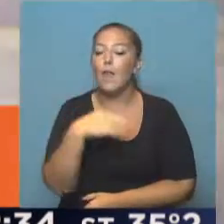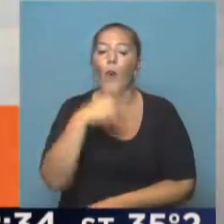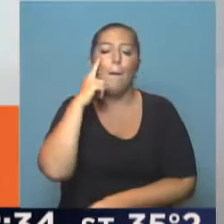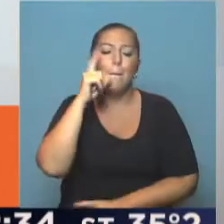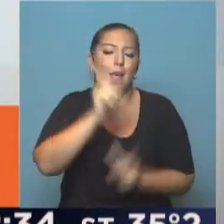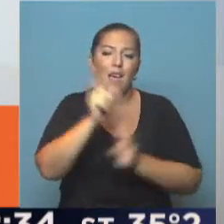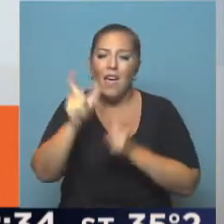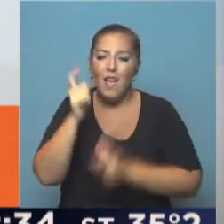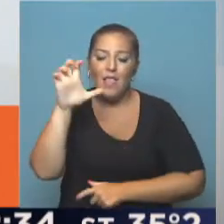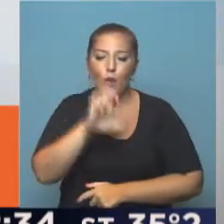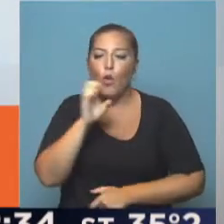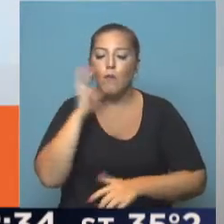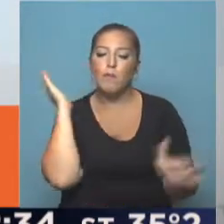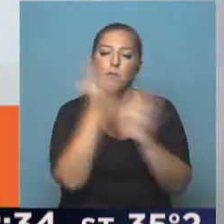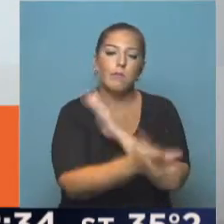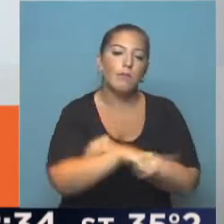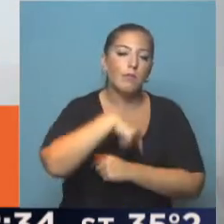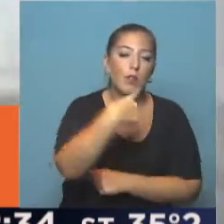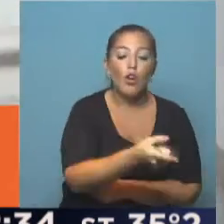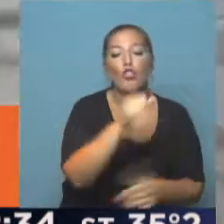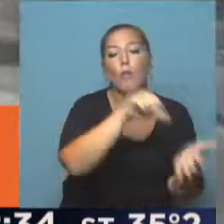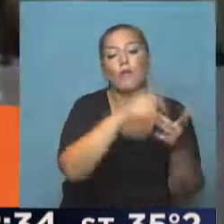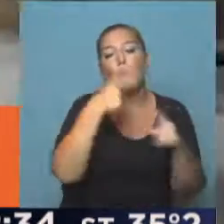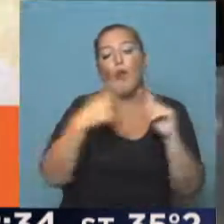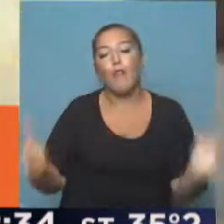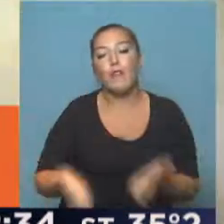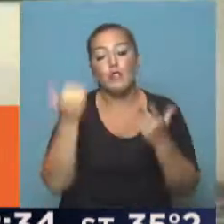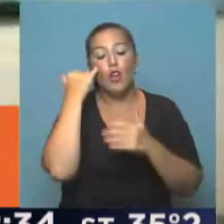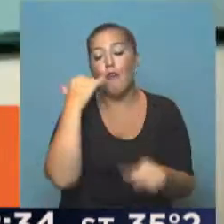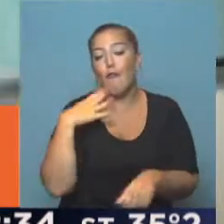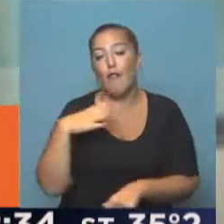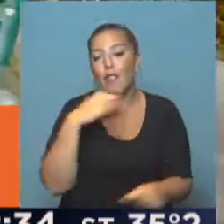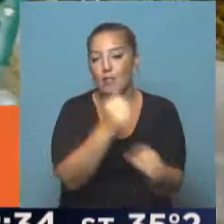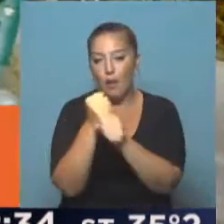de ecuatorianos a emigrar a causa de la inflación y el desempleo.